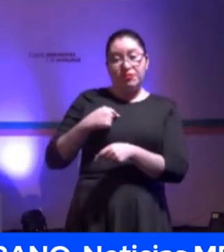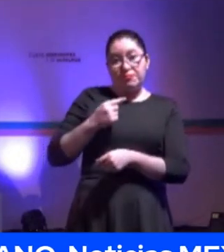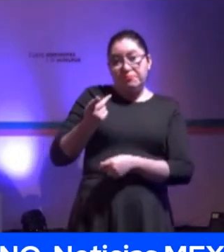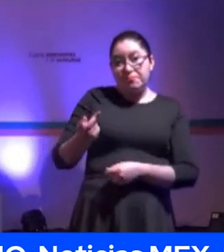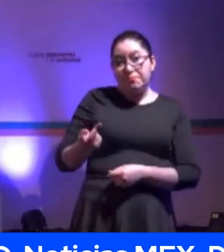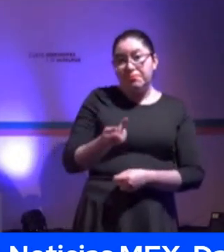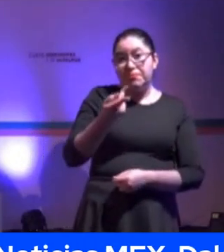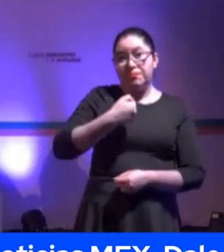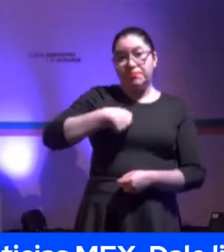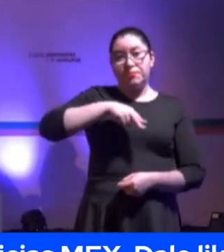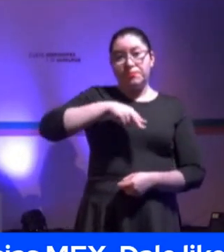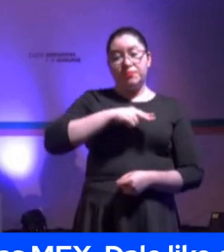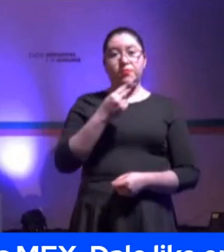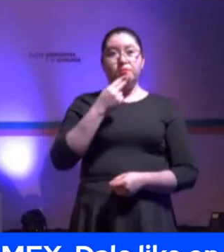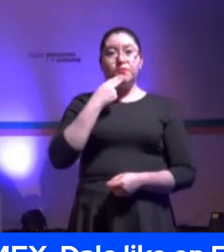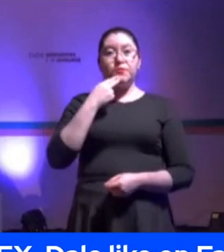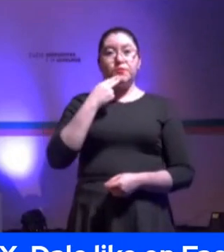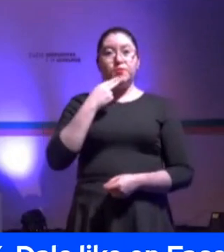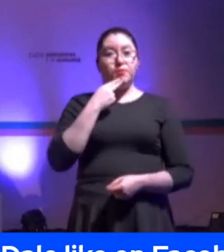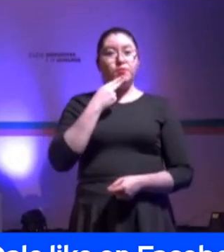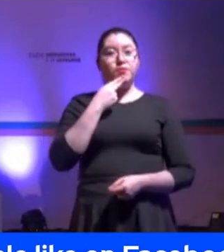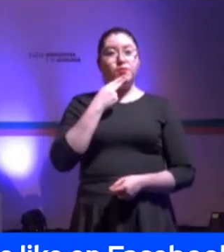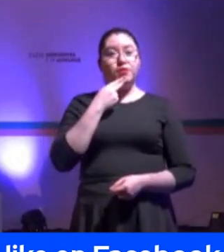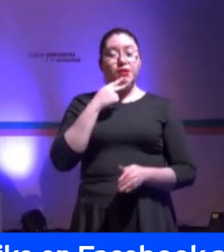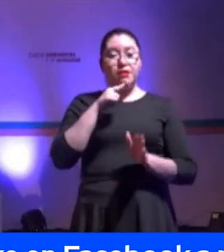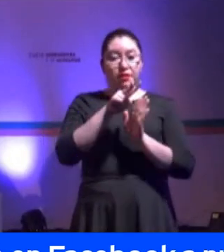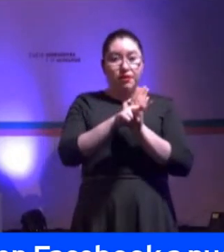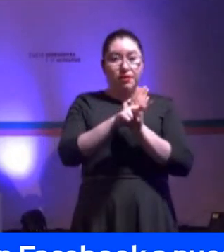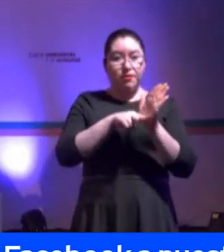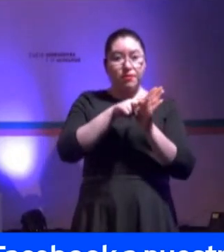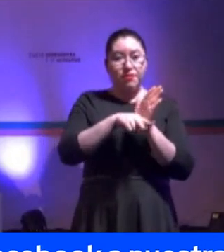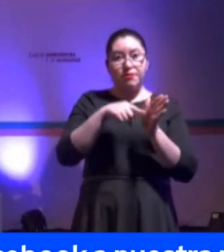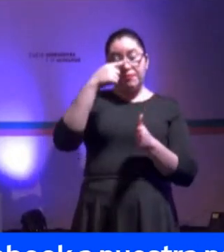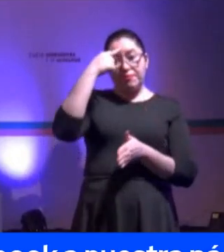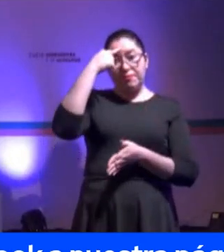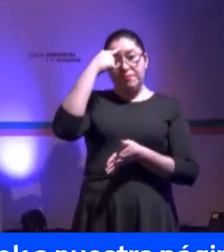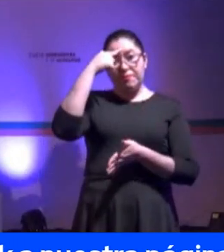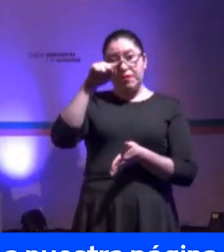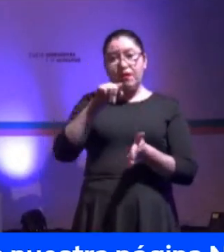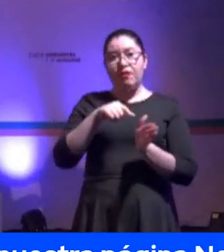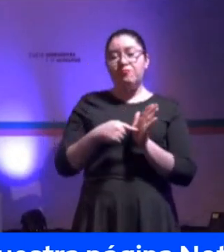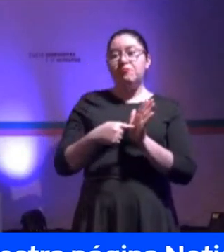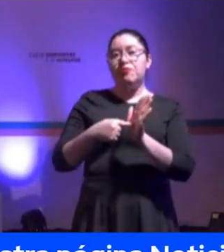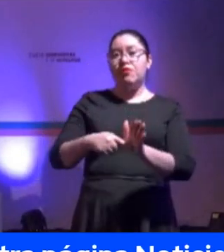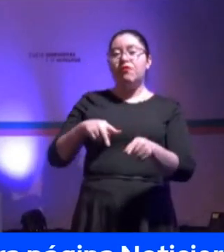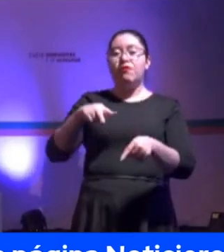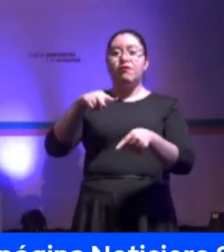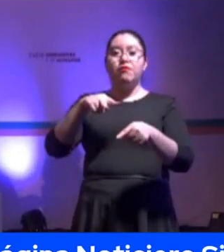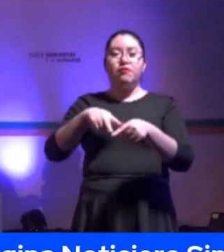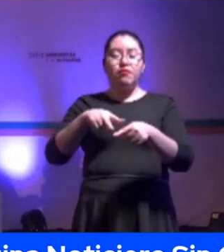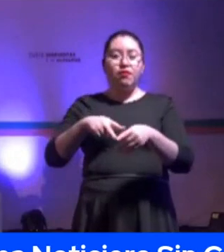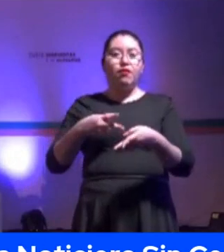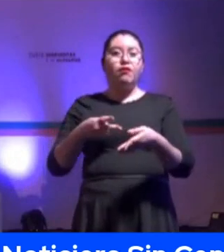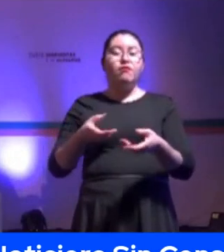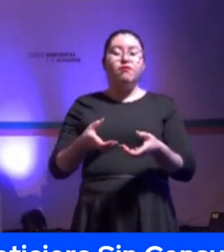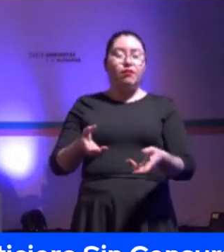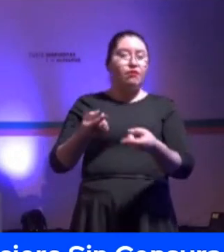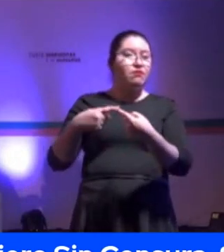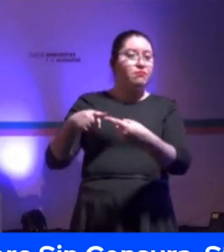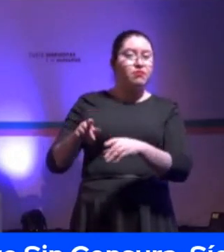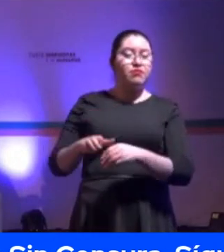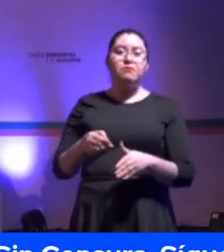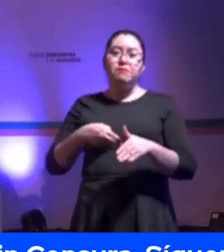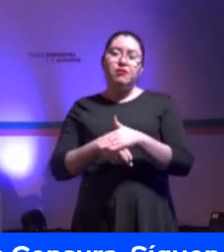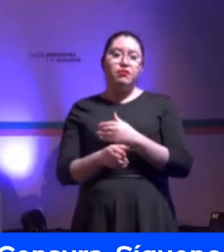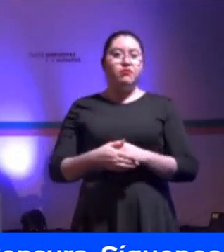de que podamos utilizar cualquiera de sus videos para hacerlos en la calle, en el parque, en el mercado, los que quieran, en el